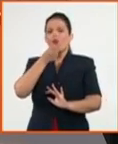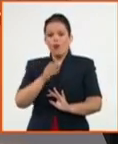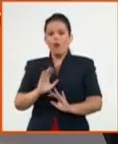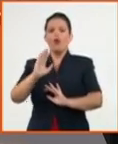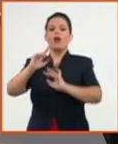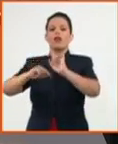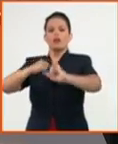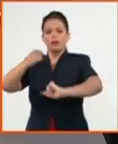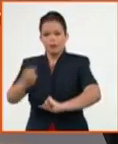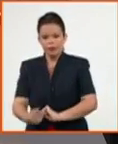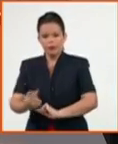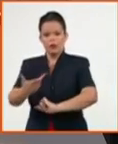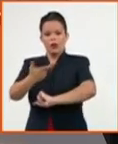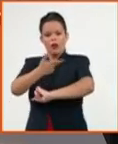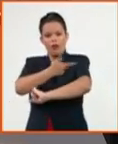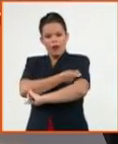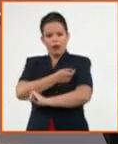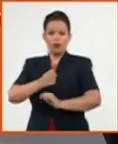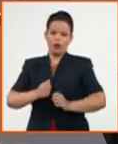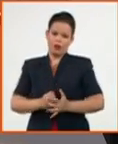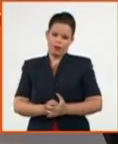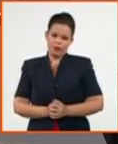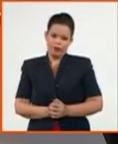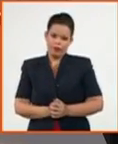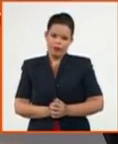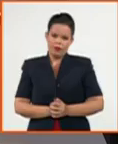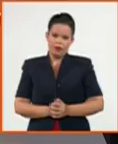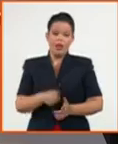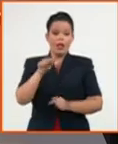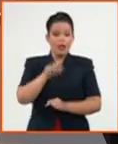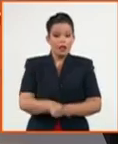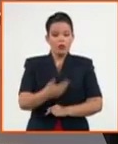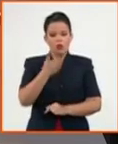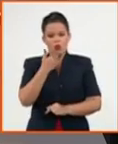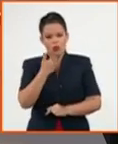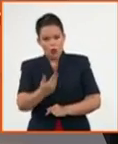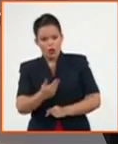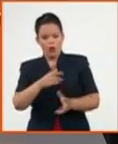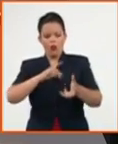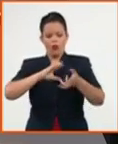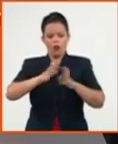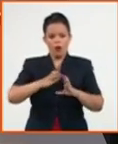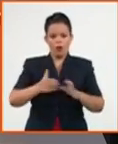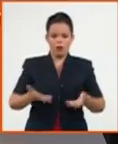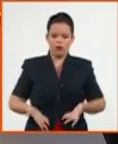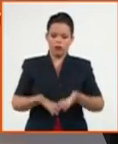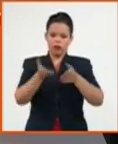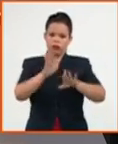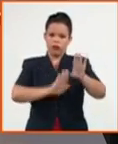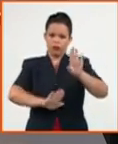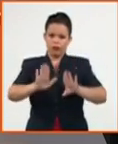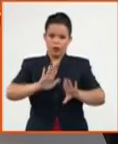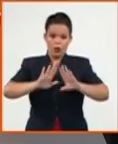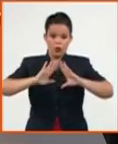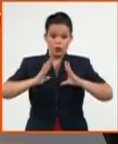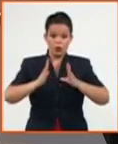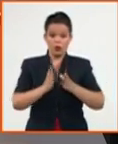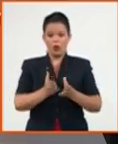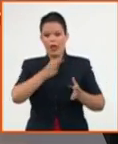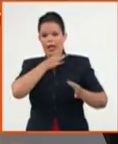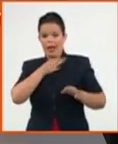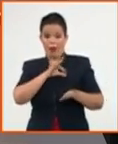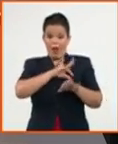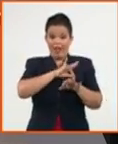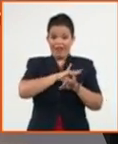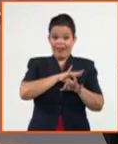vacunación es que va a ser muy bueno para poderlo realmente proteger siempre en todos estos casos en cuanto se solucione la causa que genera la suspensión